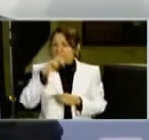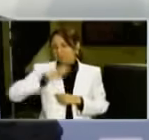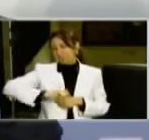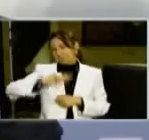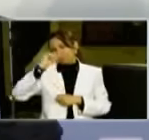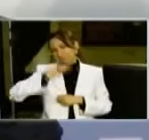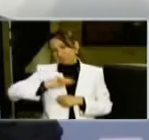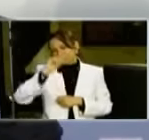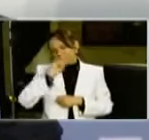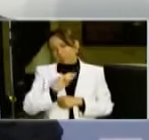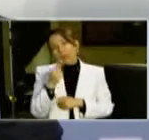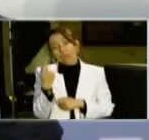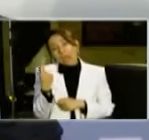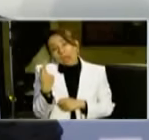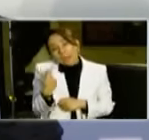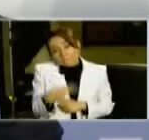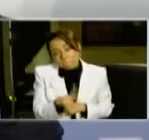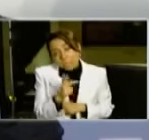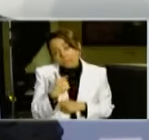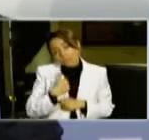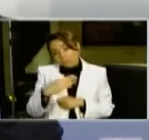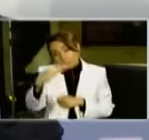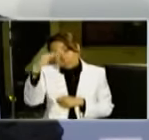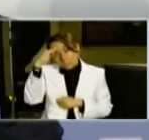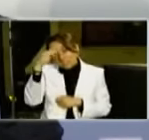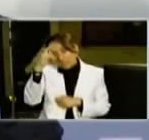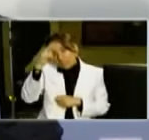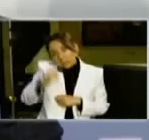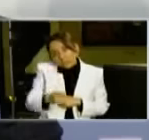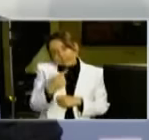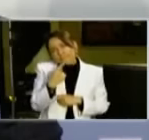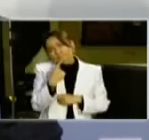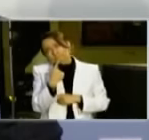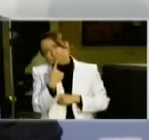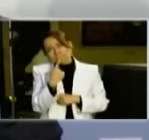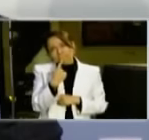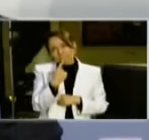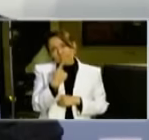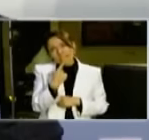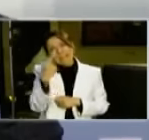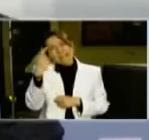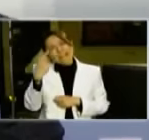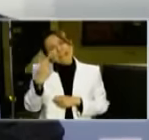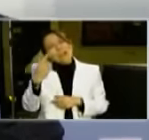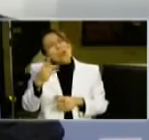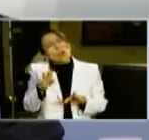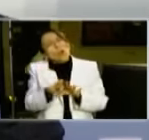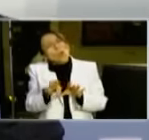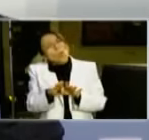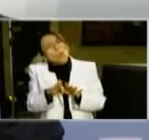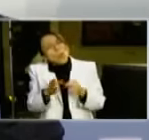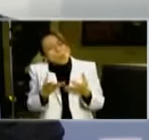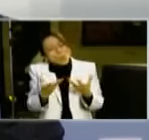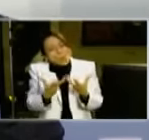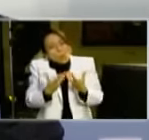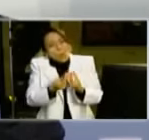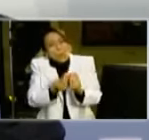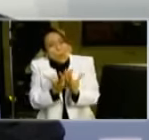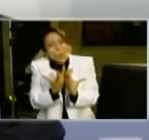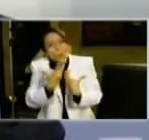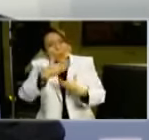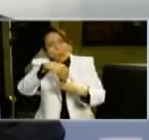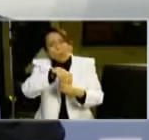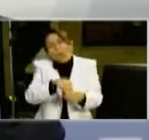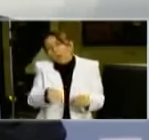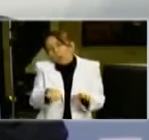perfilando es lo que yo he llamado un hemisferio de regiones. O sea, hay un proceso de integración económica